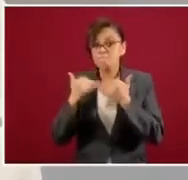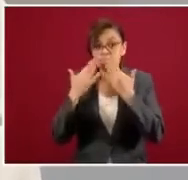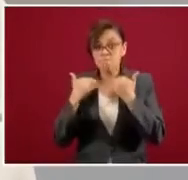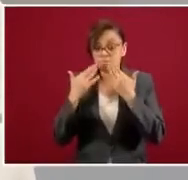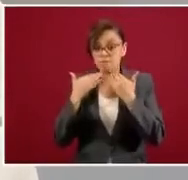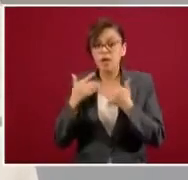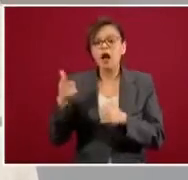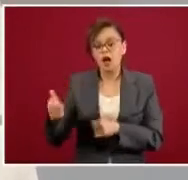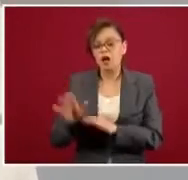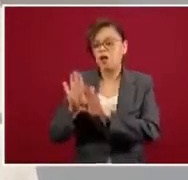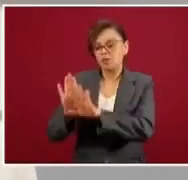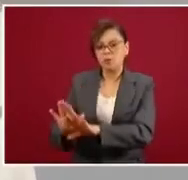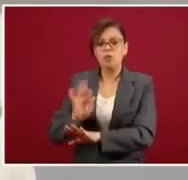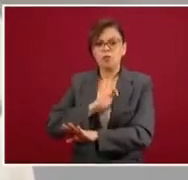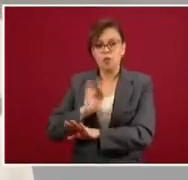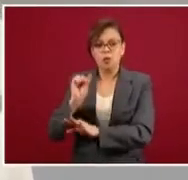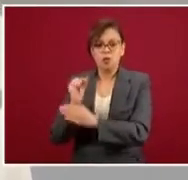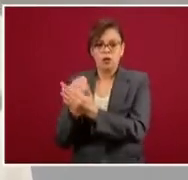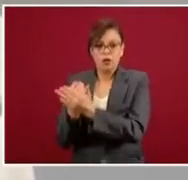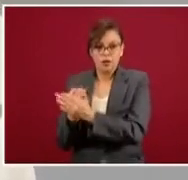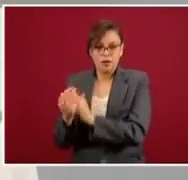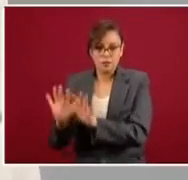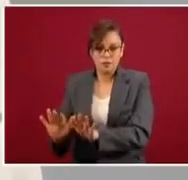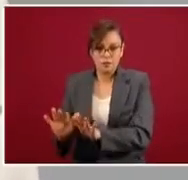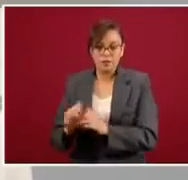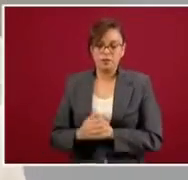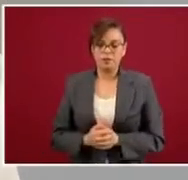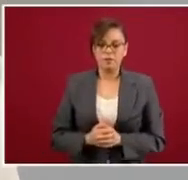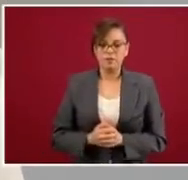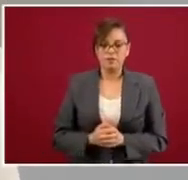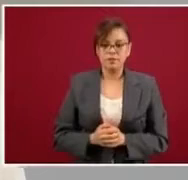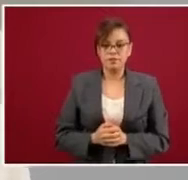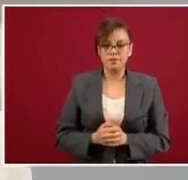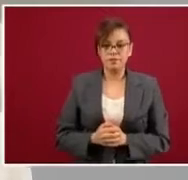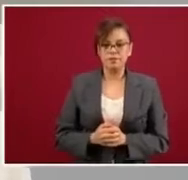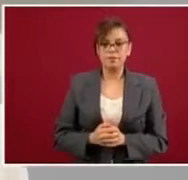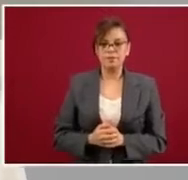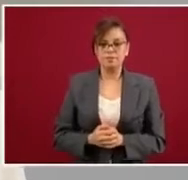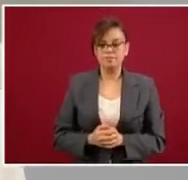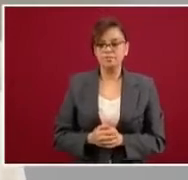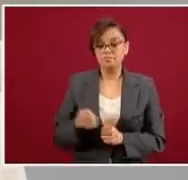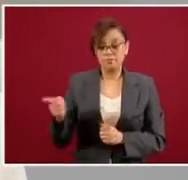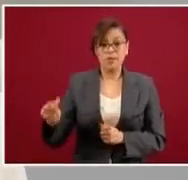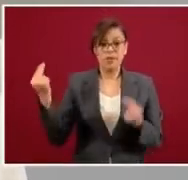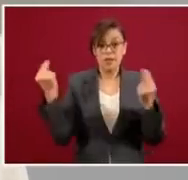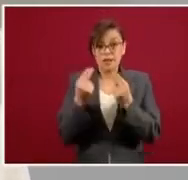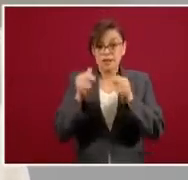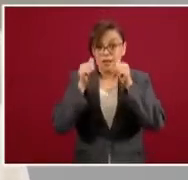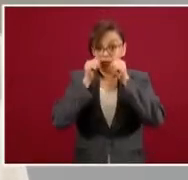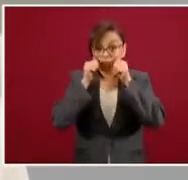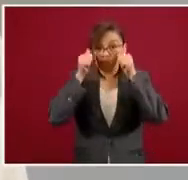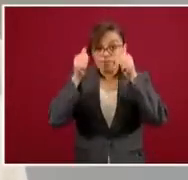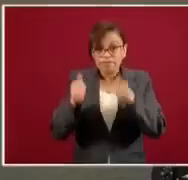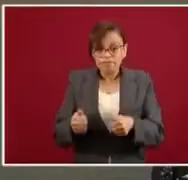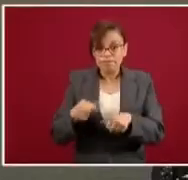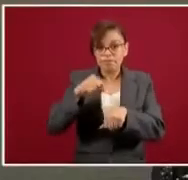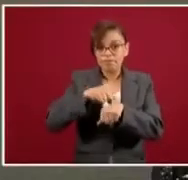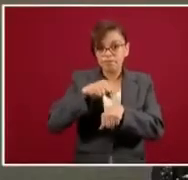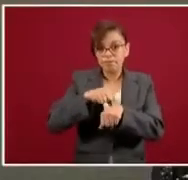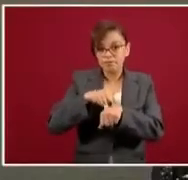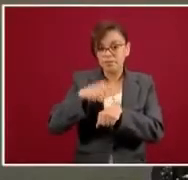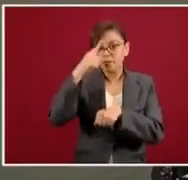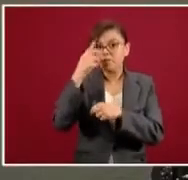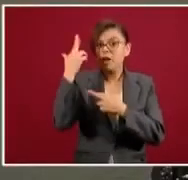puede esperar, en su mayoría no necesita una atención médica ni siquiera para